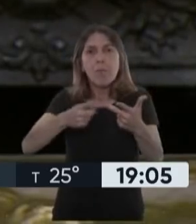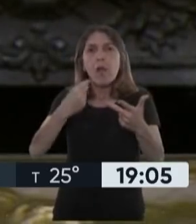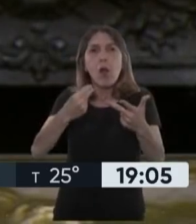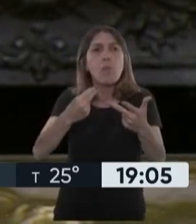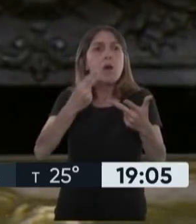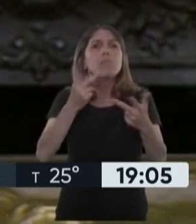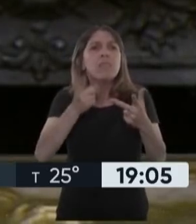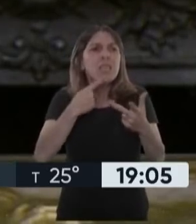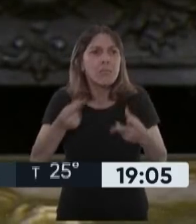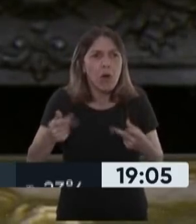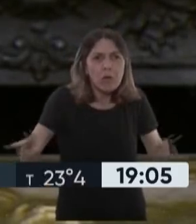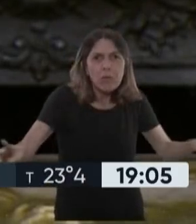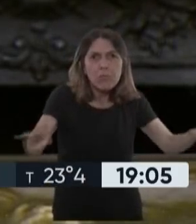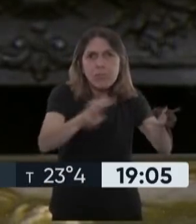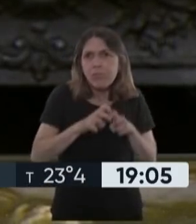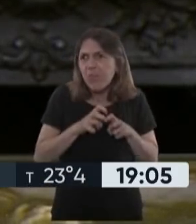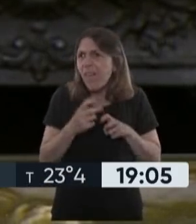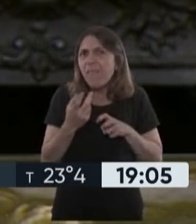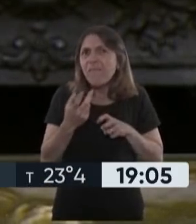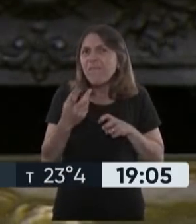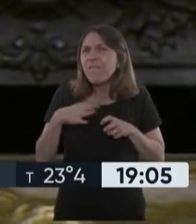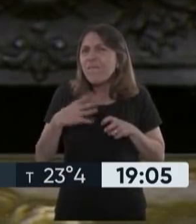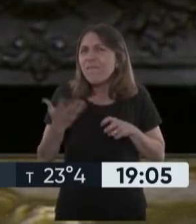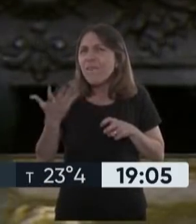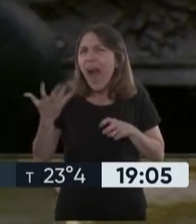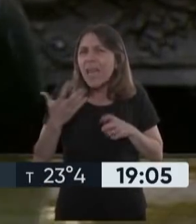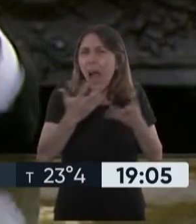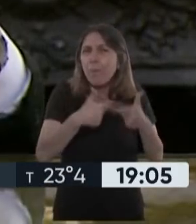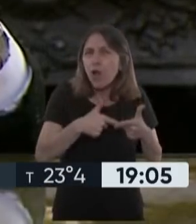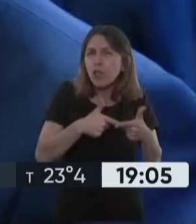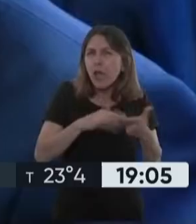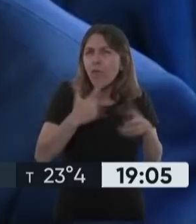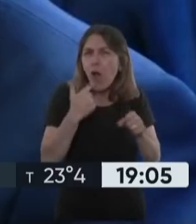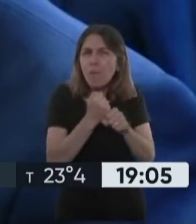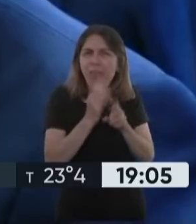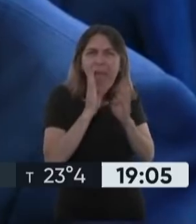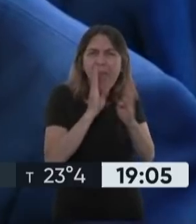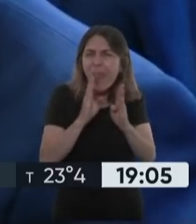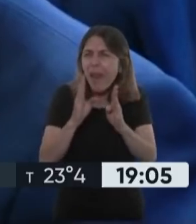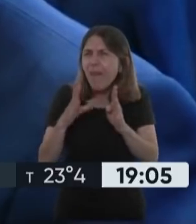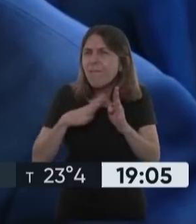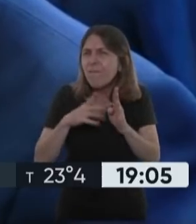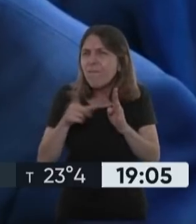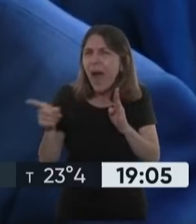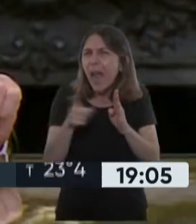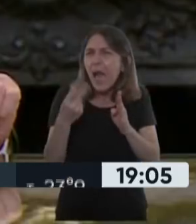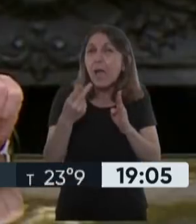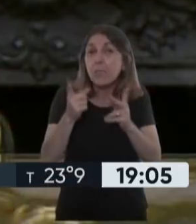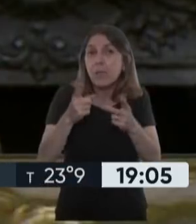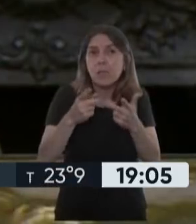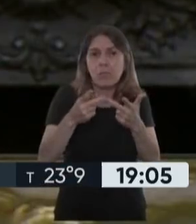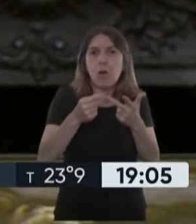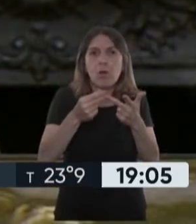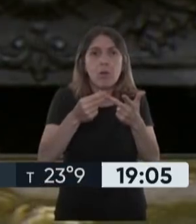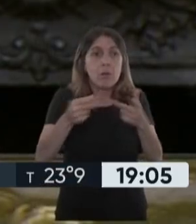distribución, donde sentimos que está fallando el proyecto nuestro o el modelo que nosotros nos planteamos. En este punto de la distribución,